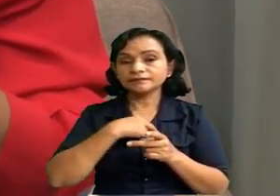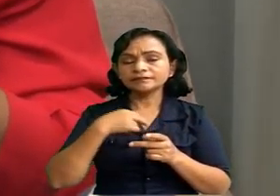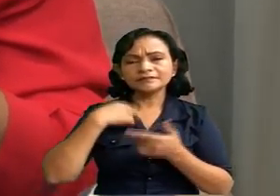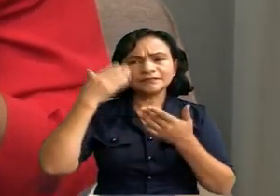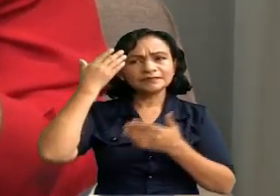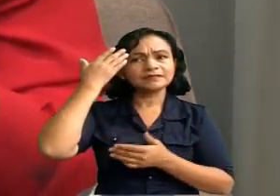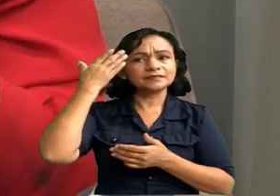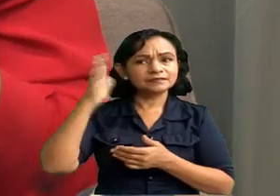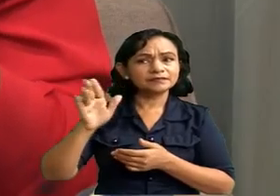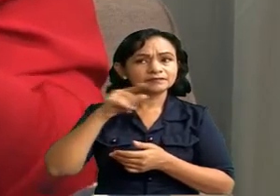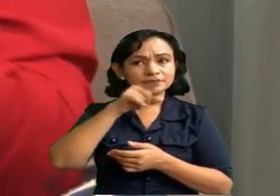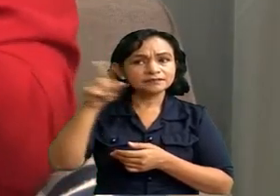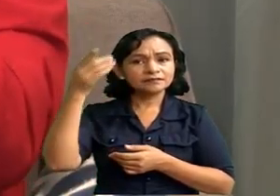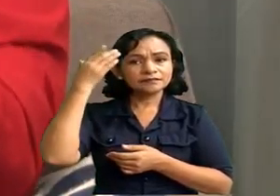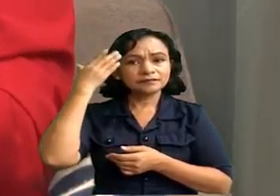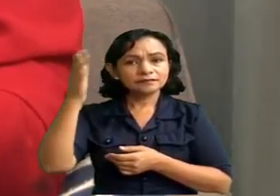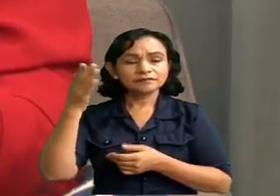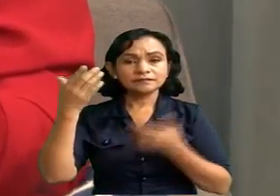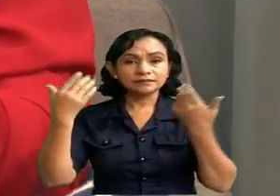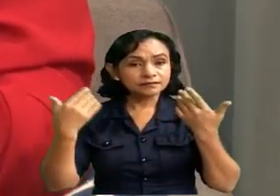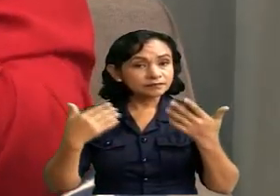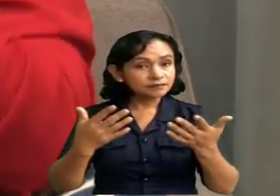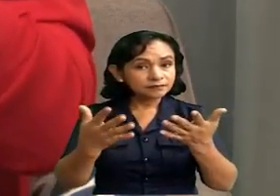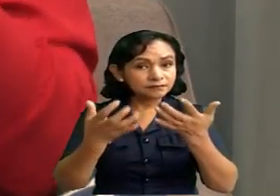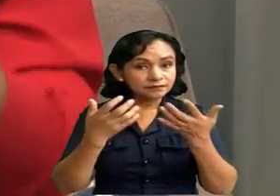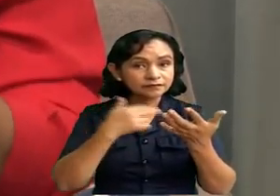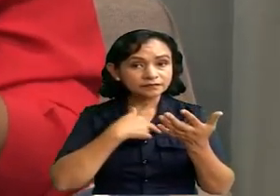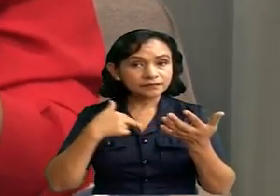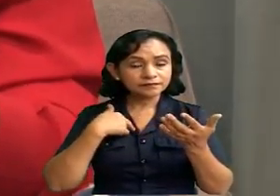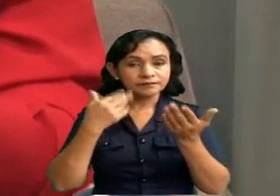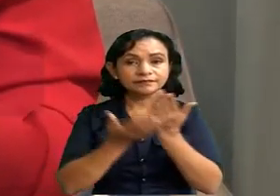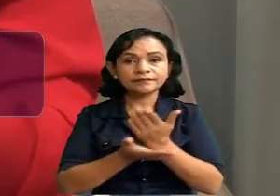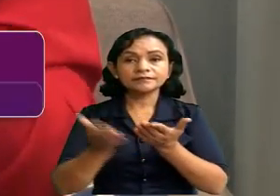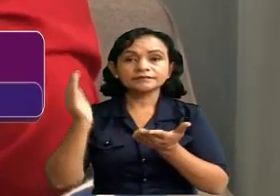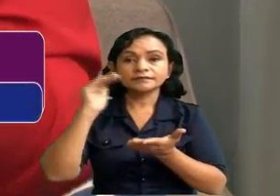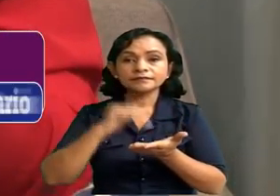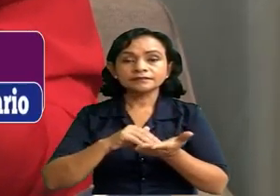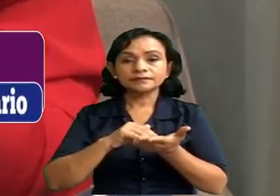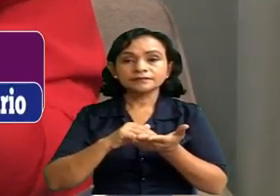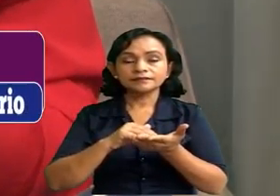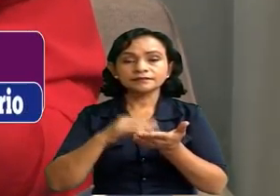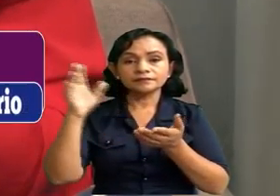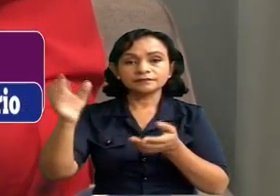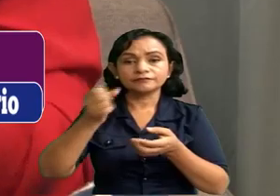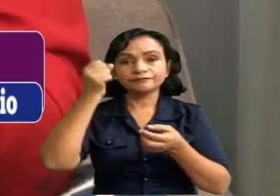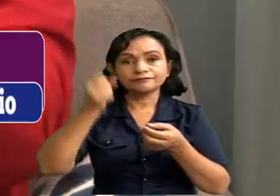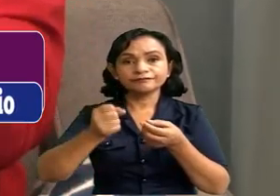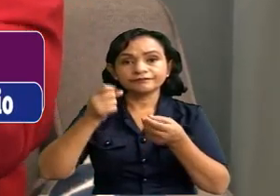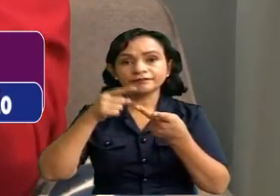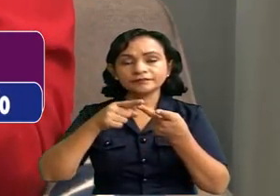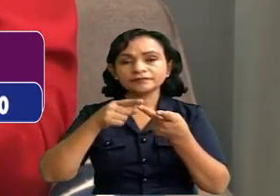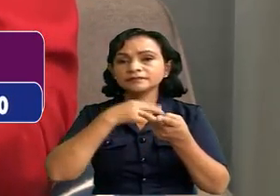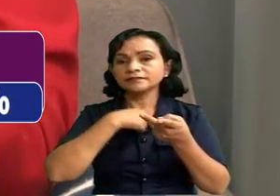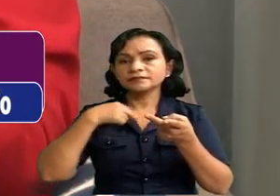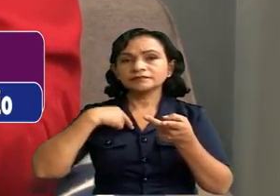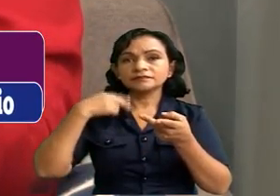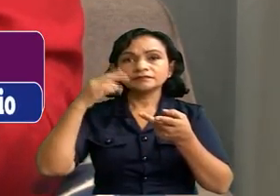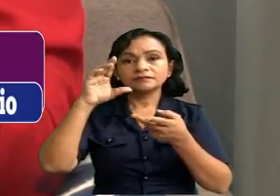cuenta que cualquier intento de retomar al sistema capitalista se van a